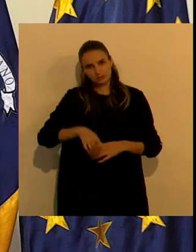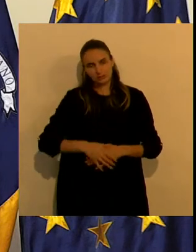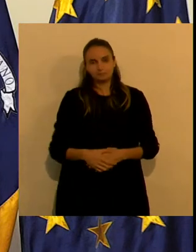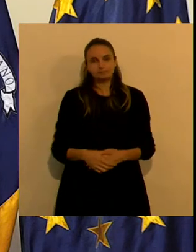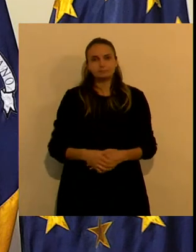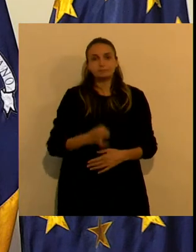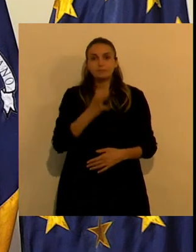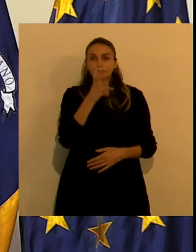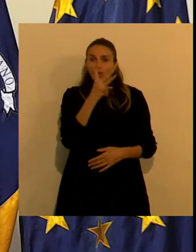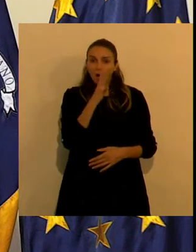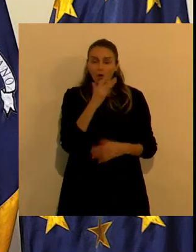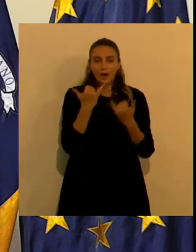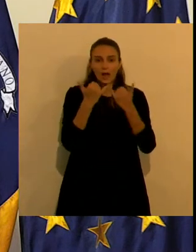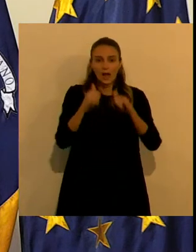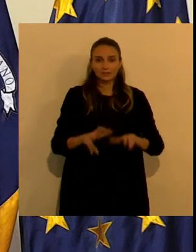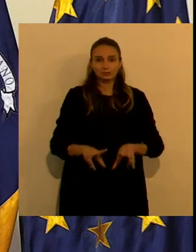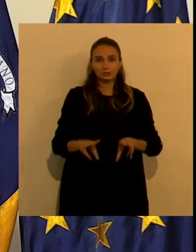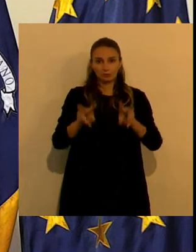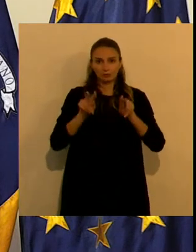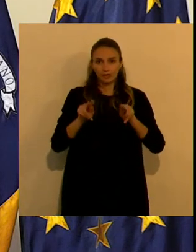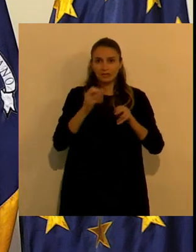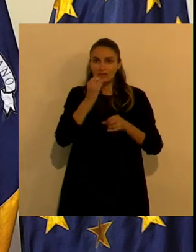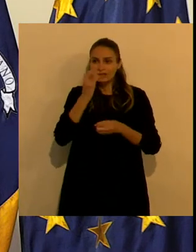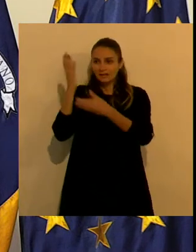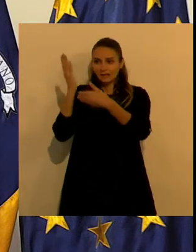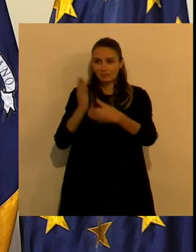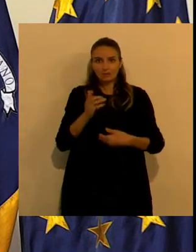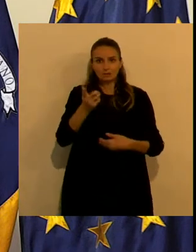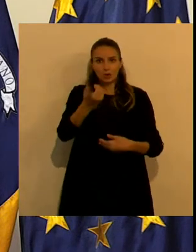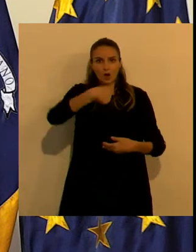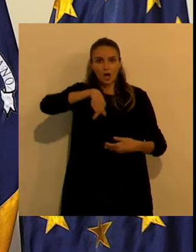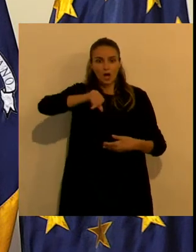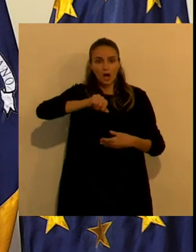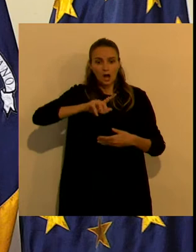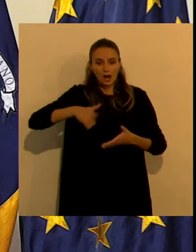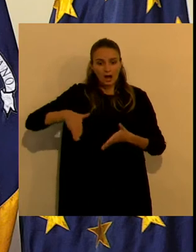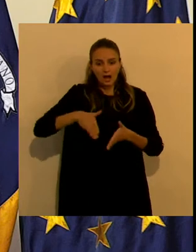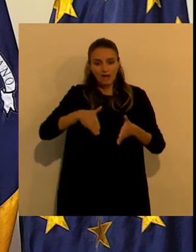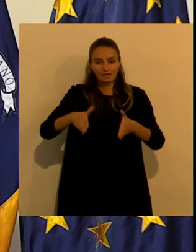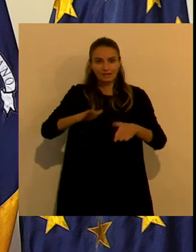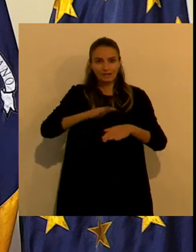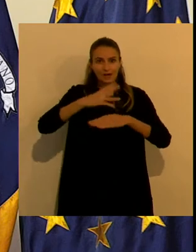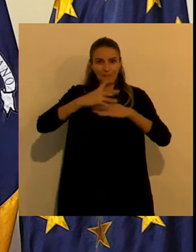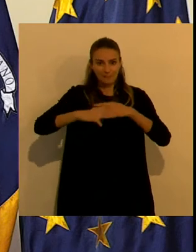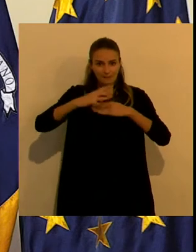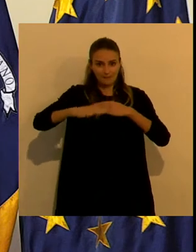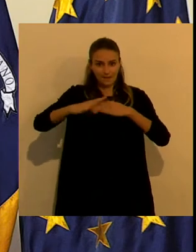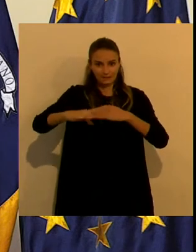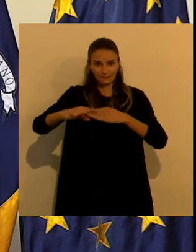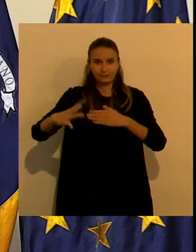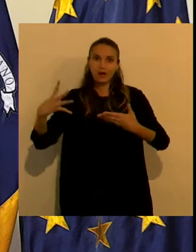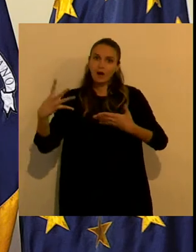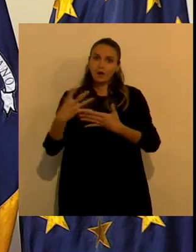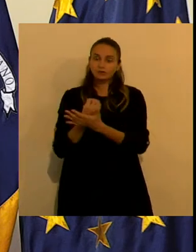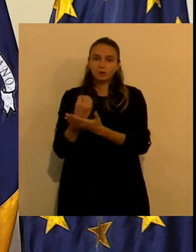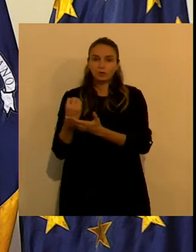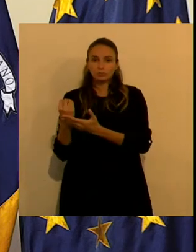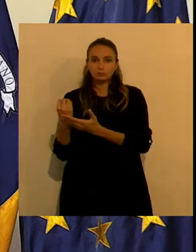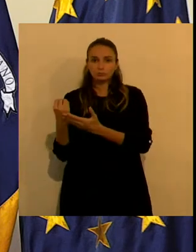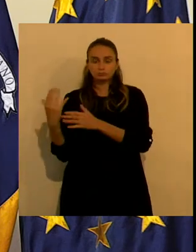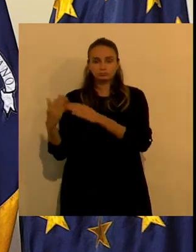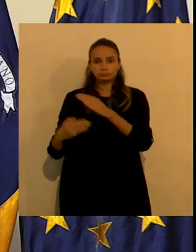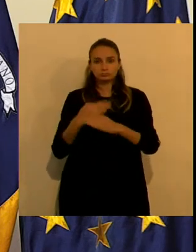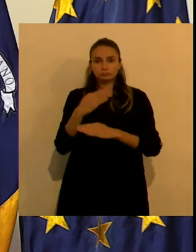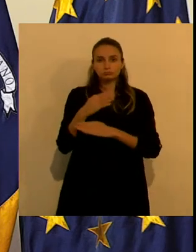acto, les invito a que nos acerquemos a la Avenida Marítima para dar a conocer este paseo de la fama, de